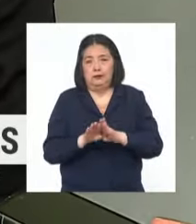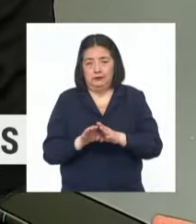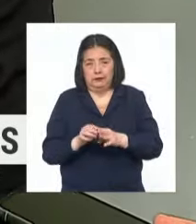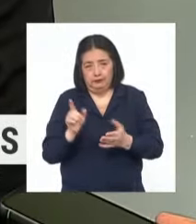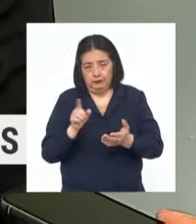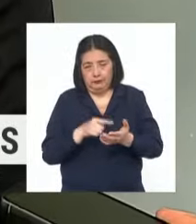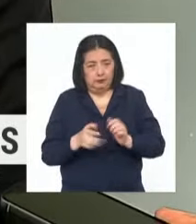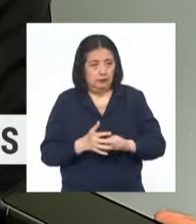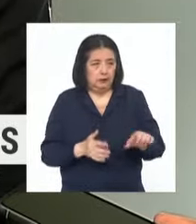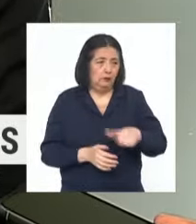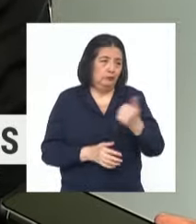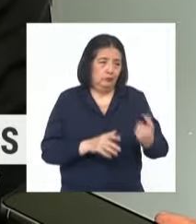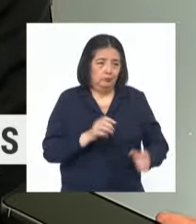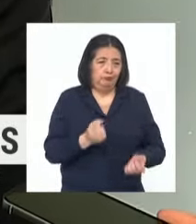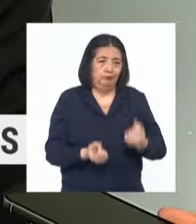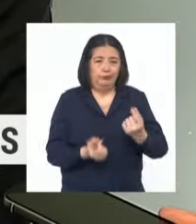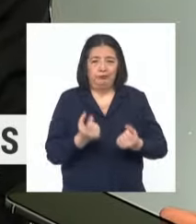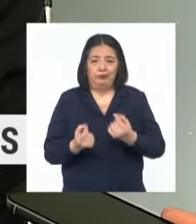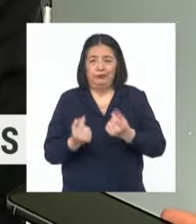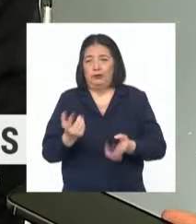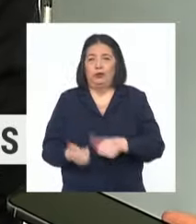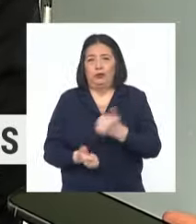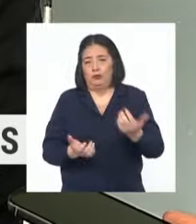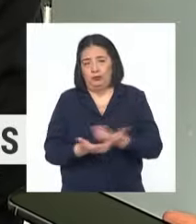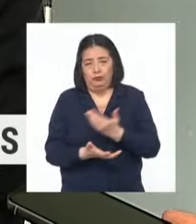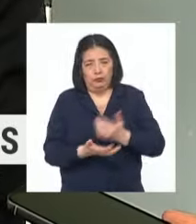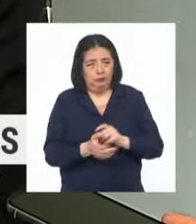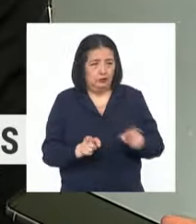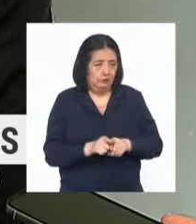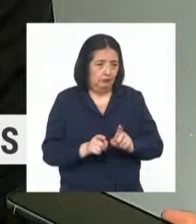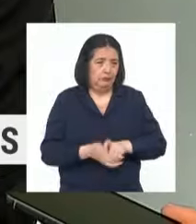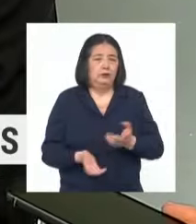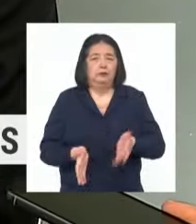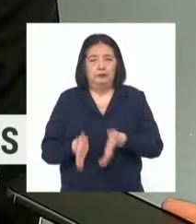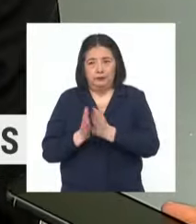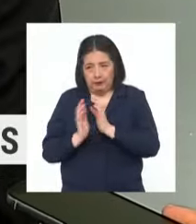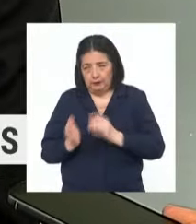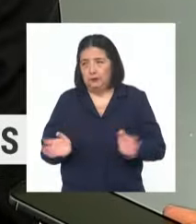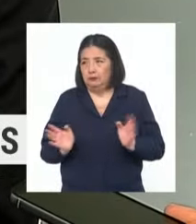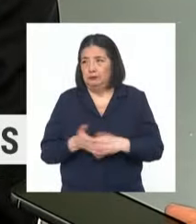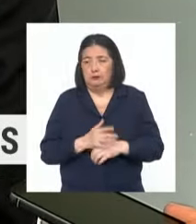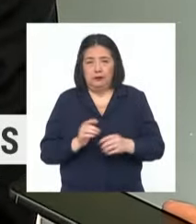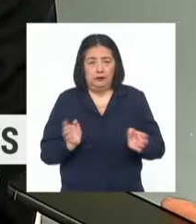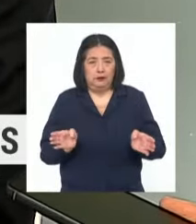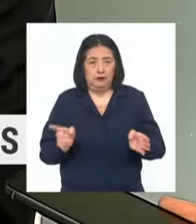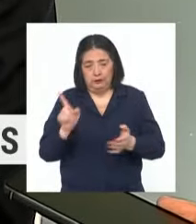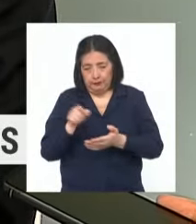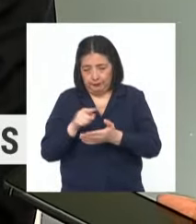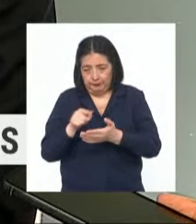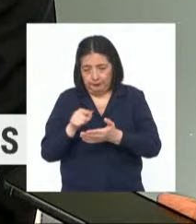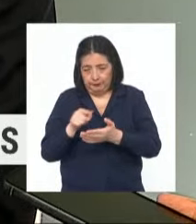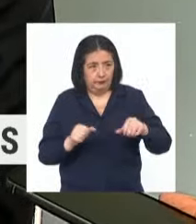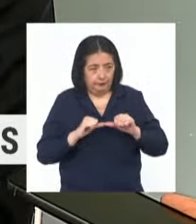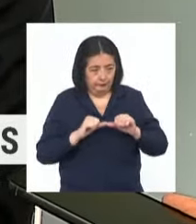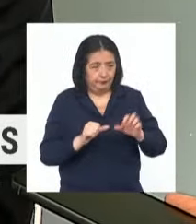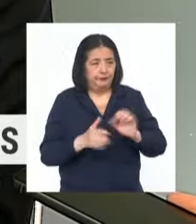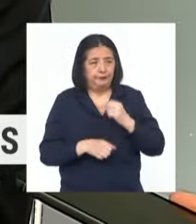lamentablemente han surgido otros, ¿no? Que son objeto nuevamente de pedidos de cierre y que vamos a continuar con este trabajo